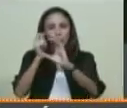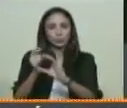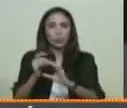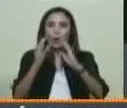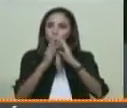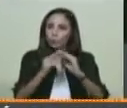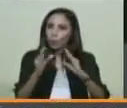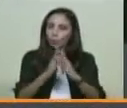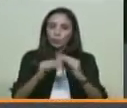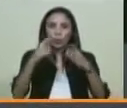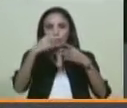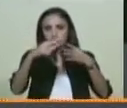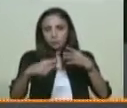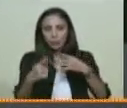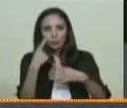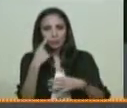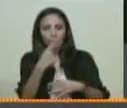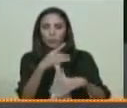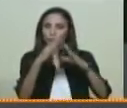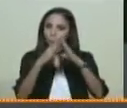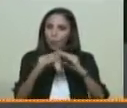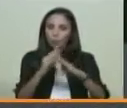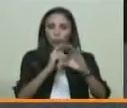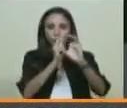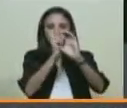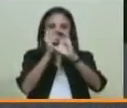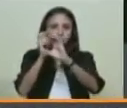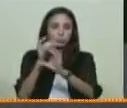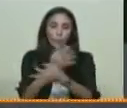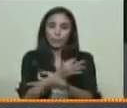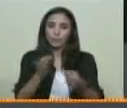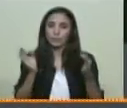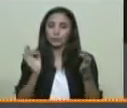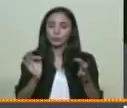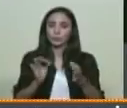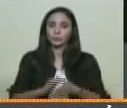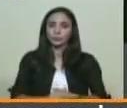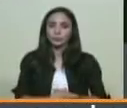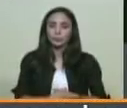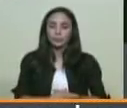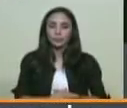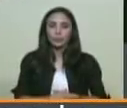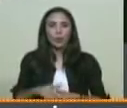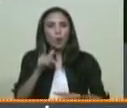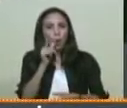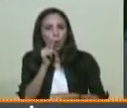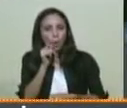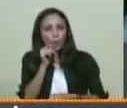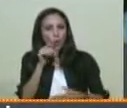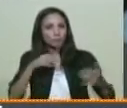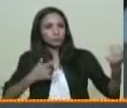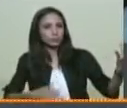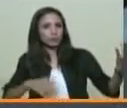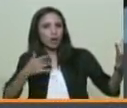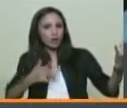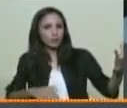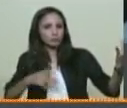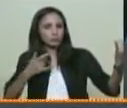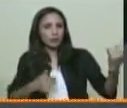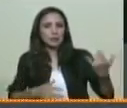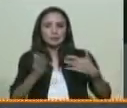que ustedes pueden observar. Ali Primera, nuestro hermano Ali Primera,